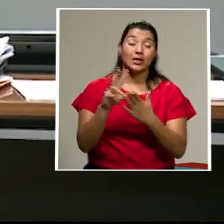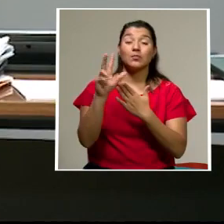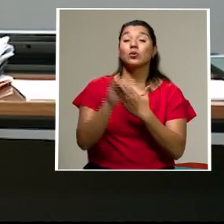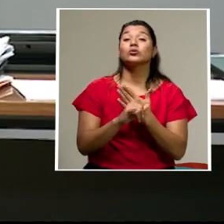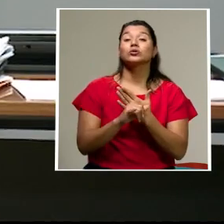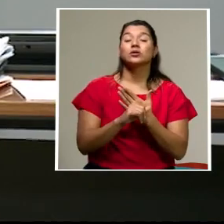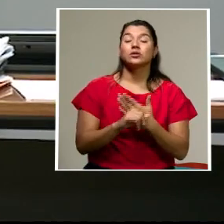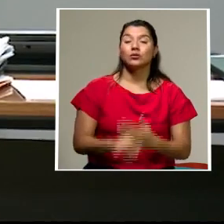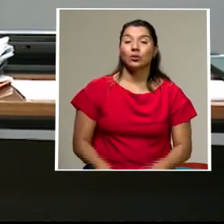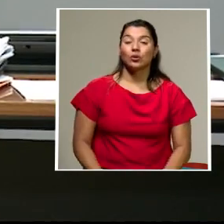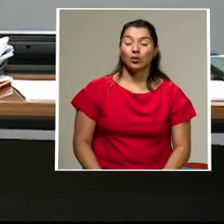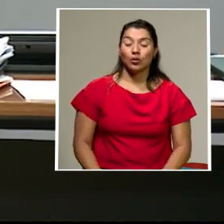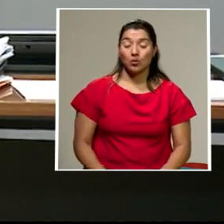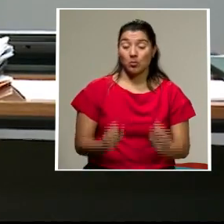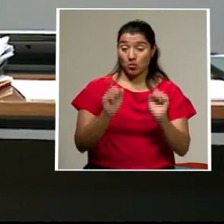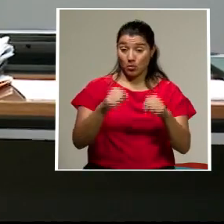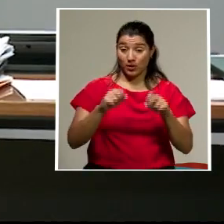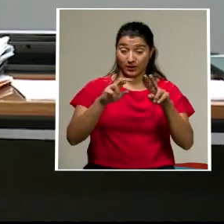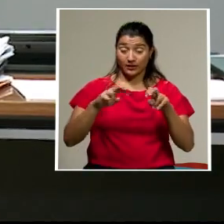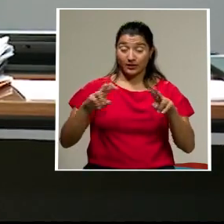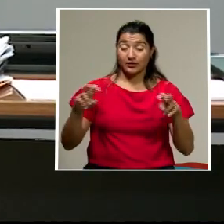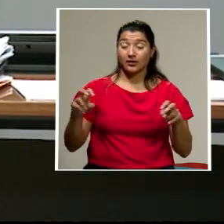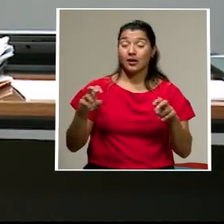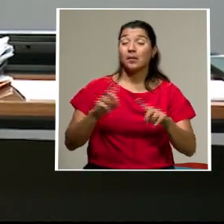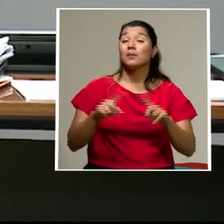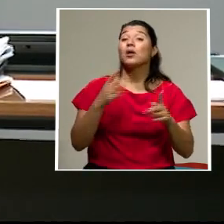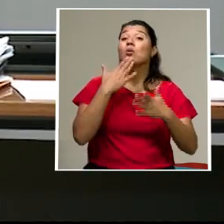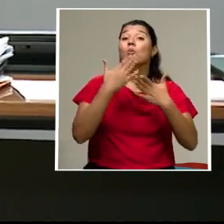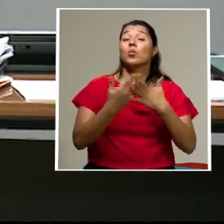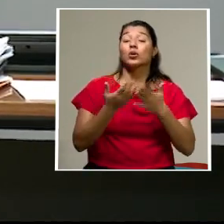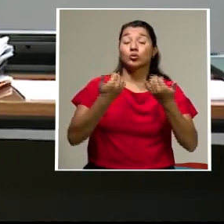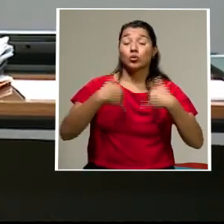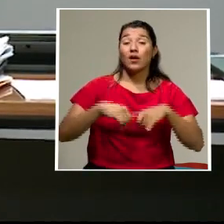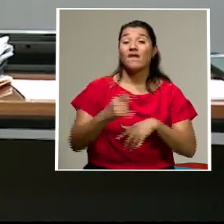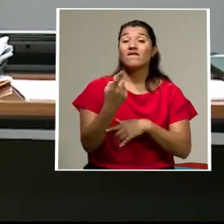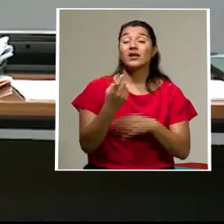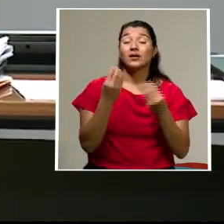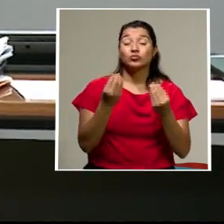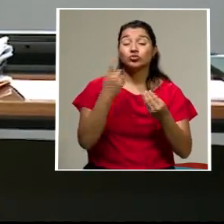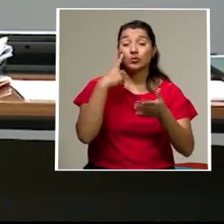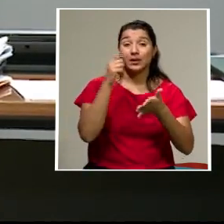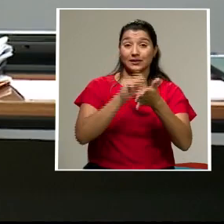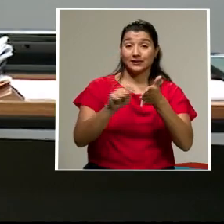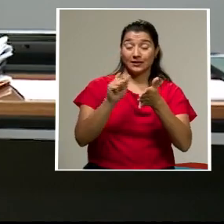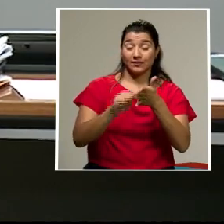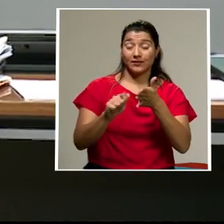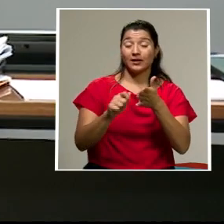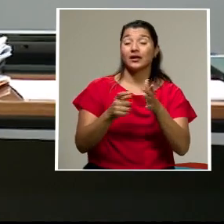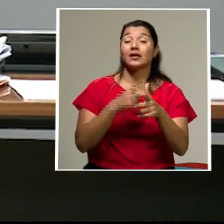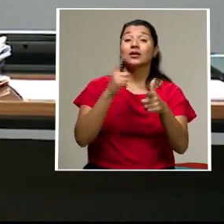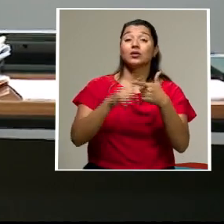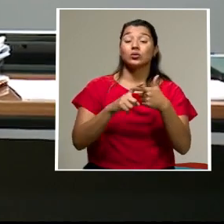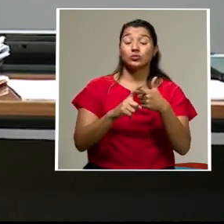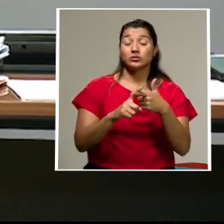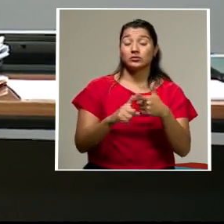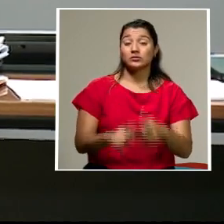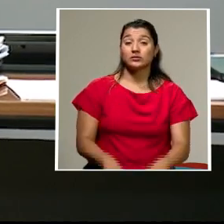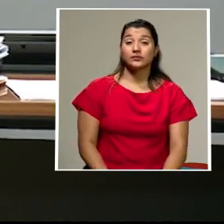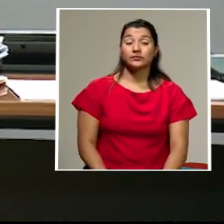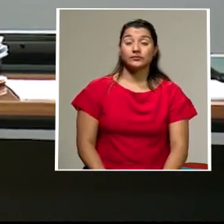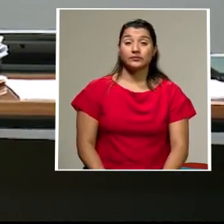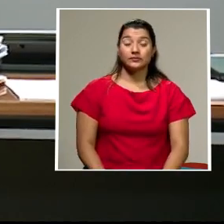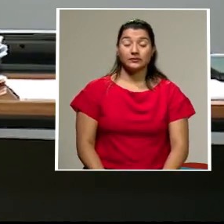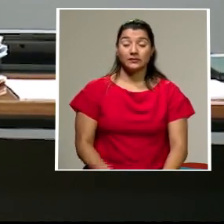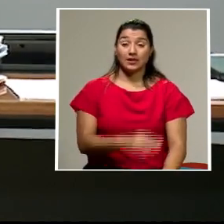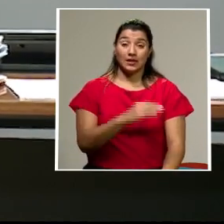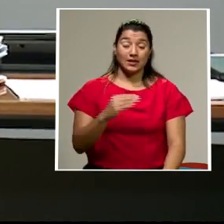dando ahí para su revisión. Así que bueno, queda muchísimo por escribir y contar sobre este tema de la Ley de Empleo Público,